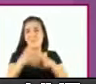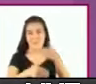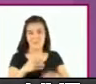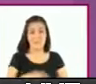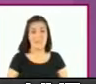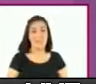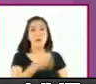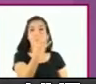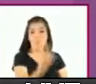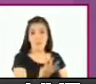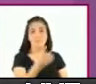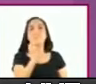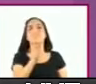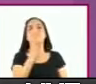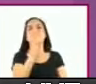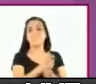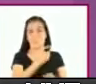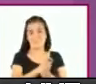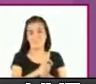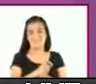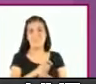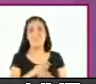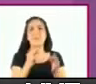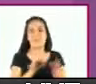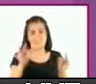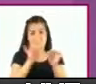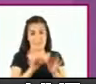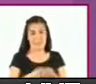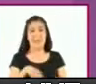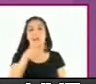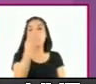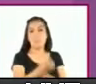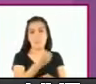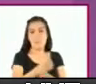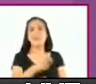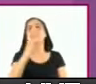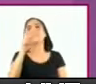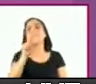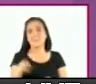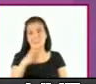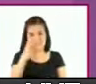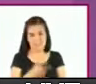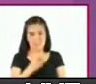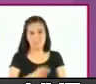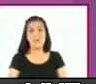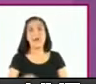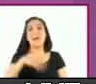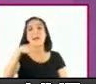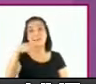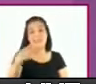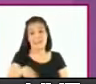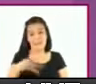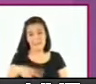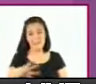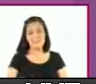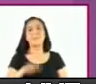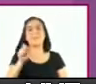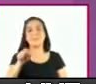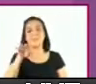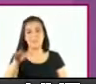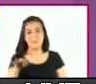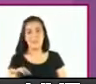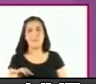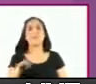El 4 es el primer término, el 9 es el segundo, el 14 es el tercero y el